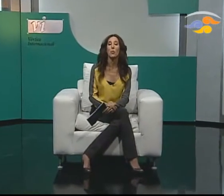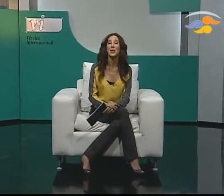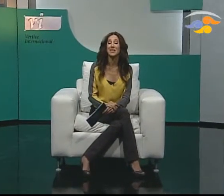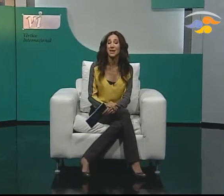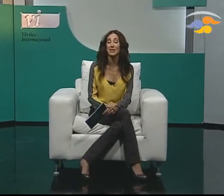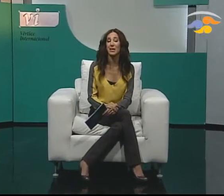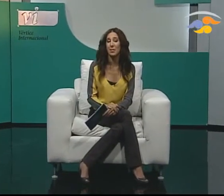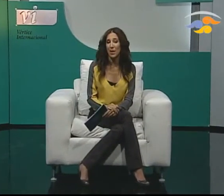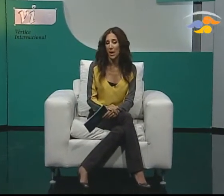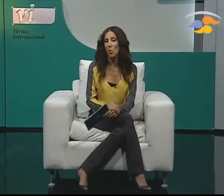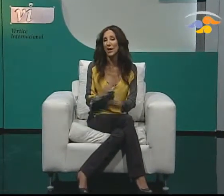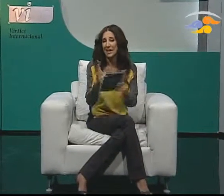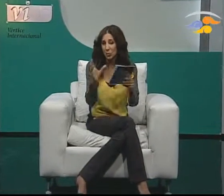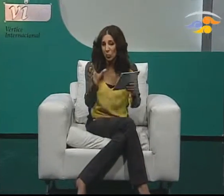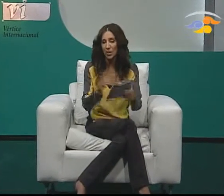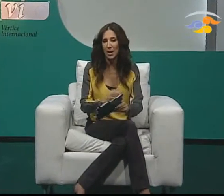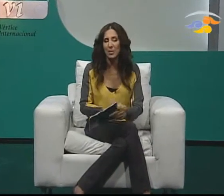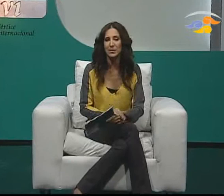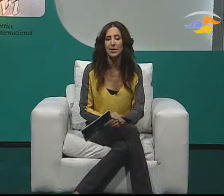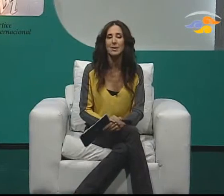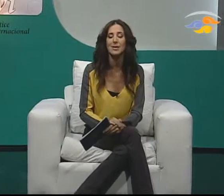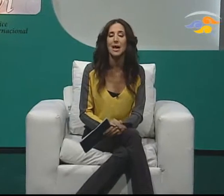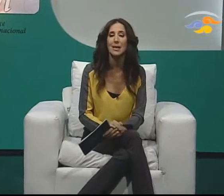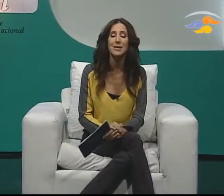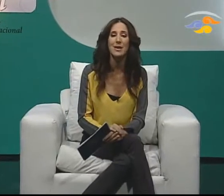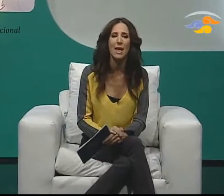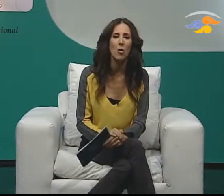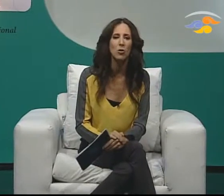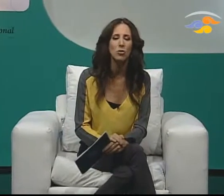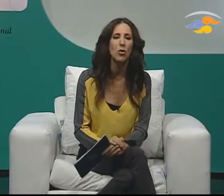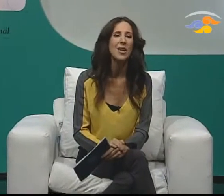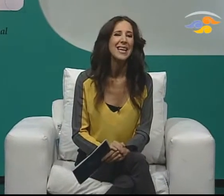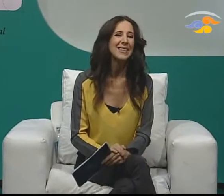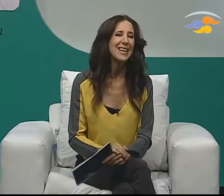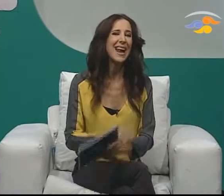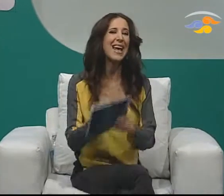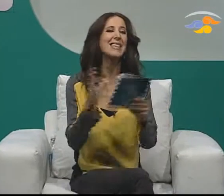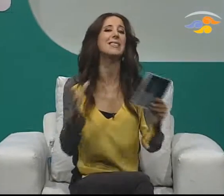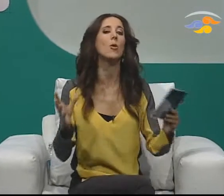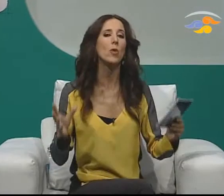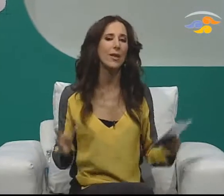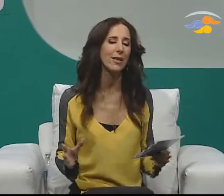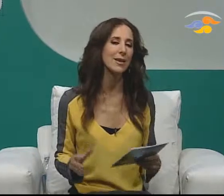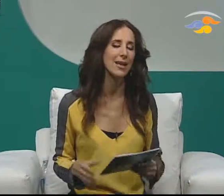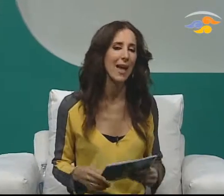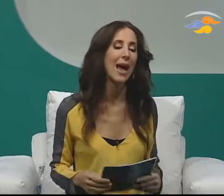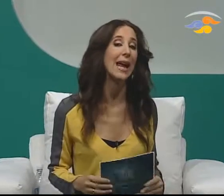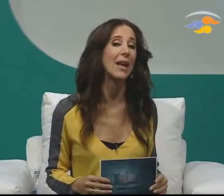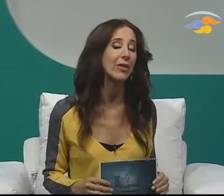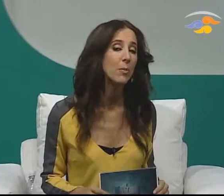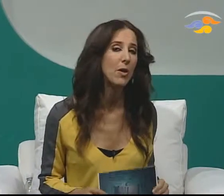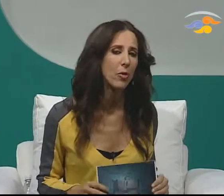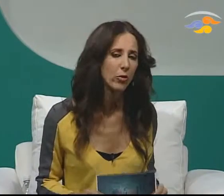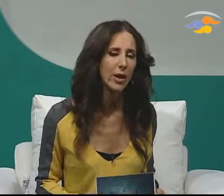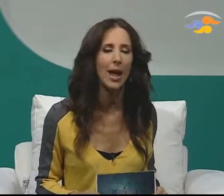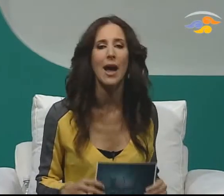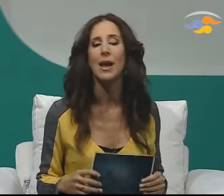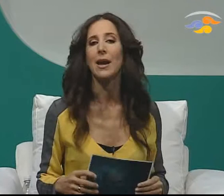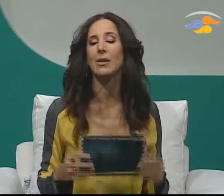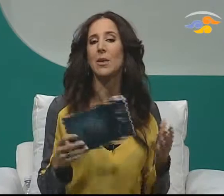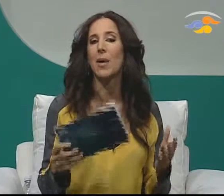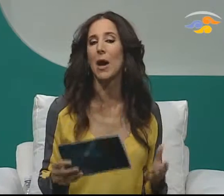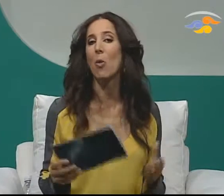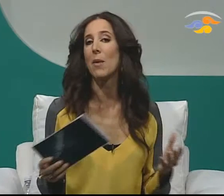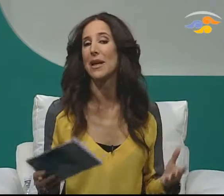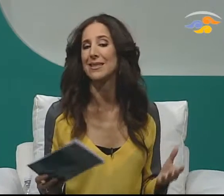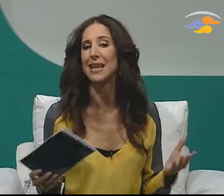estrenado presidente de Paraguay, que asume la presidencia el 15 de agosto, será la inseguridad que se da en la triple frontera